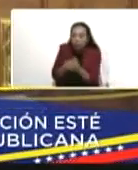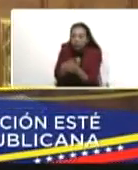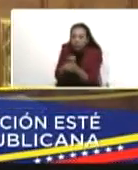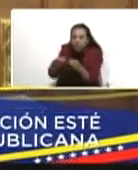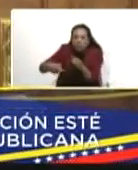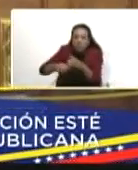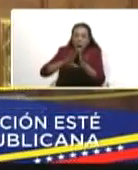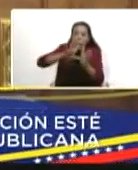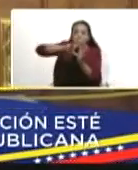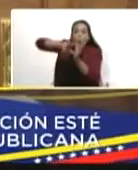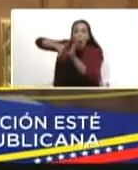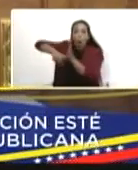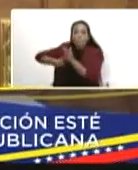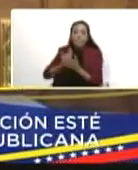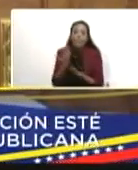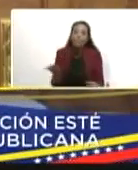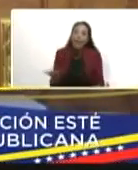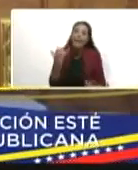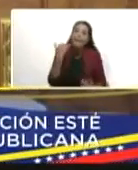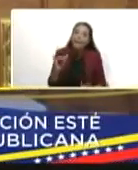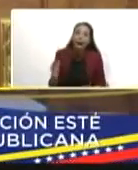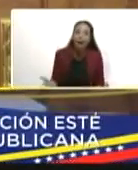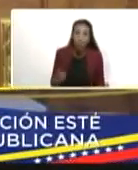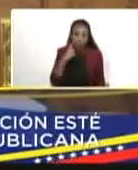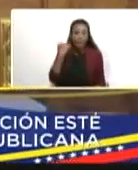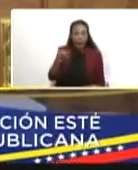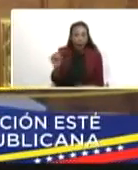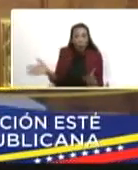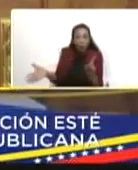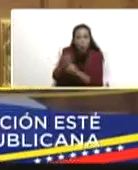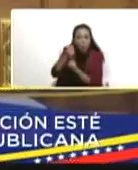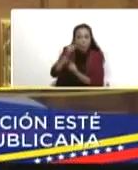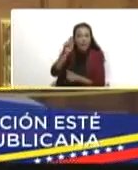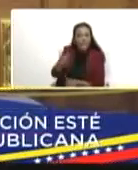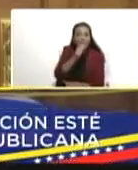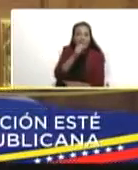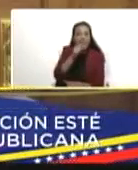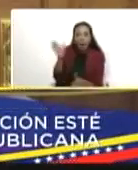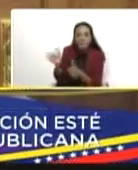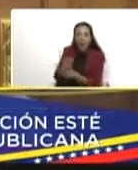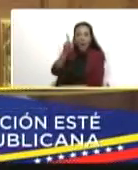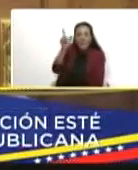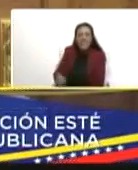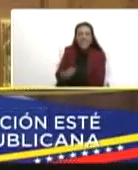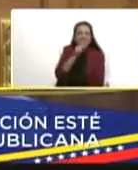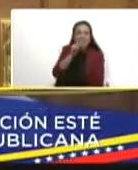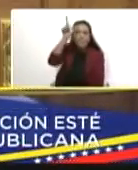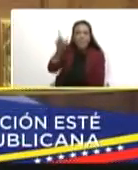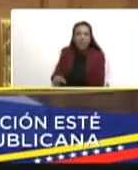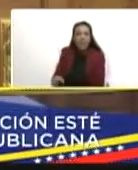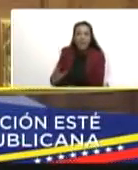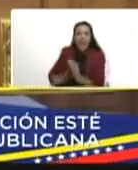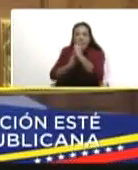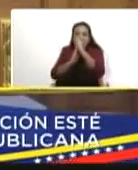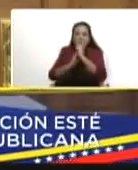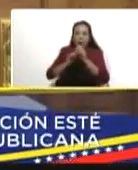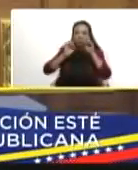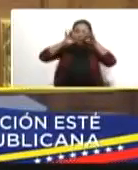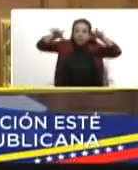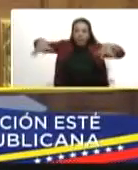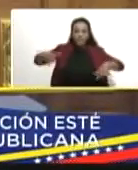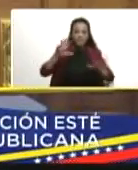la robadera Por eso tenemos donde aparezca esta liendra de mil